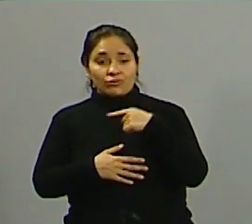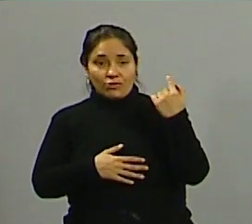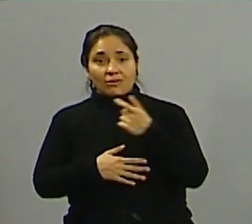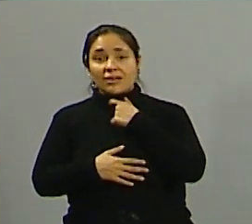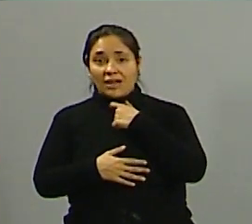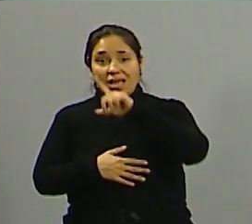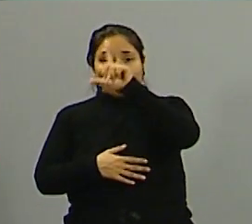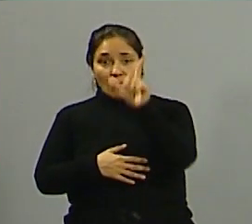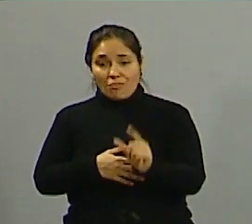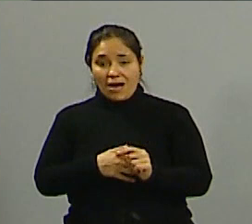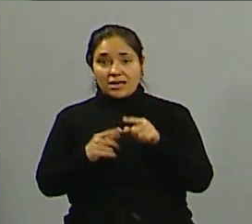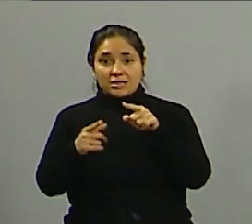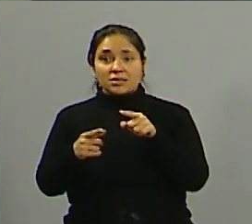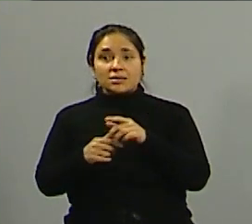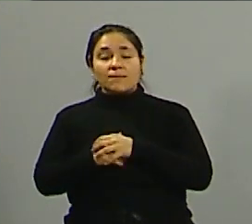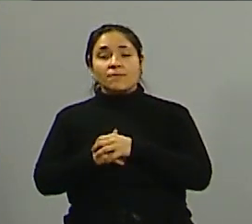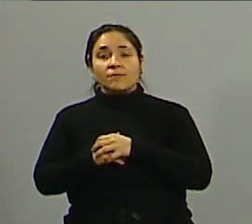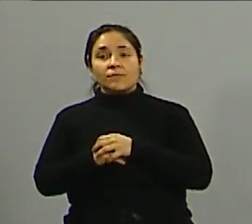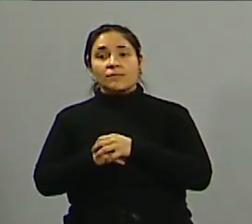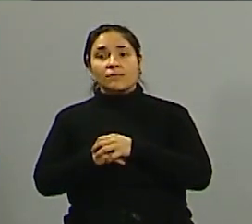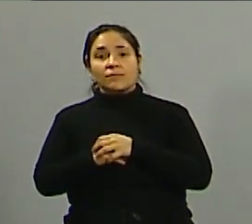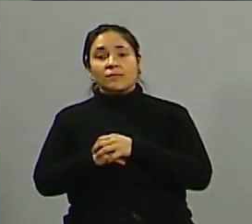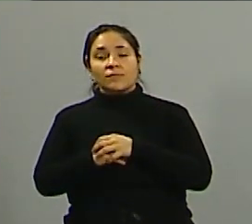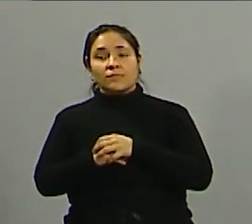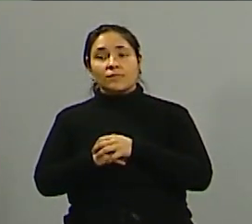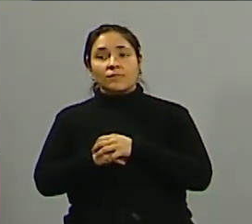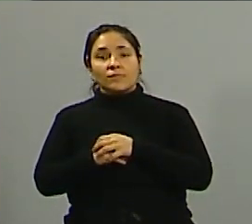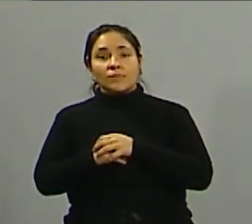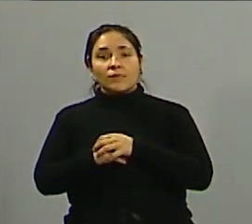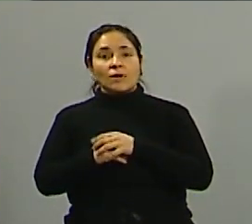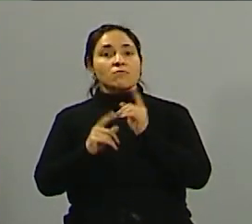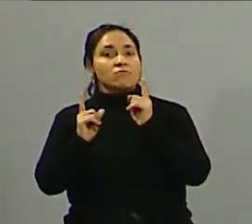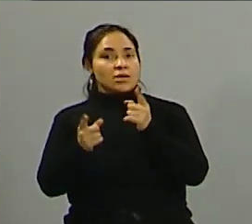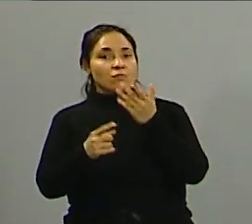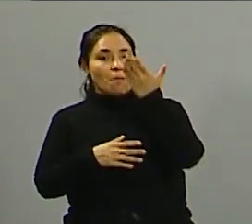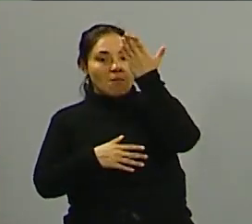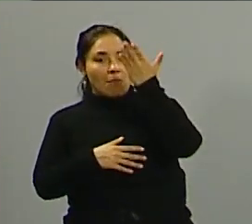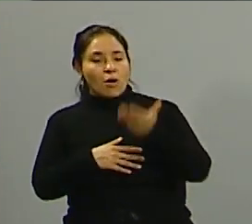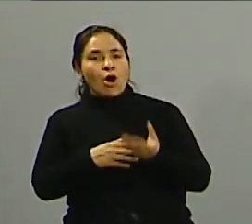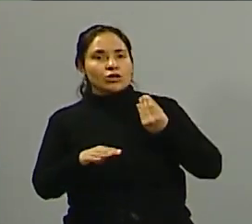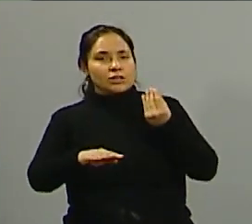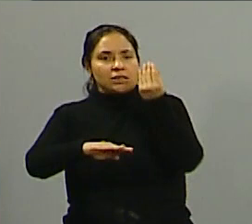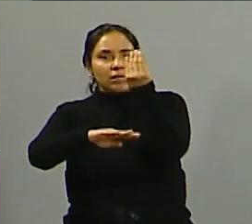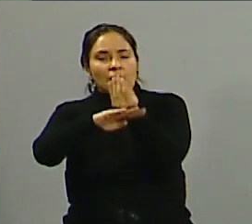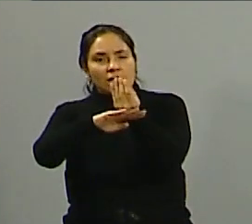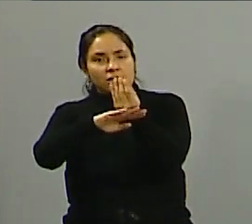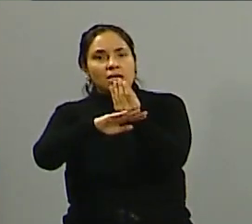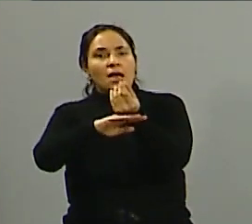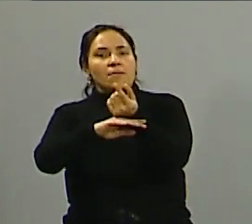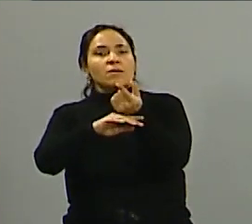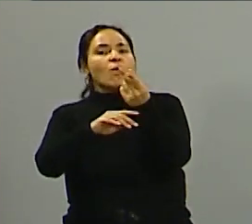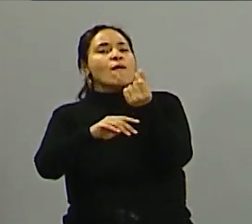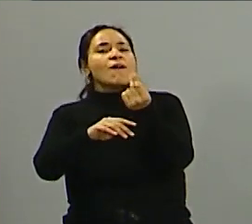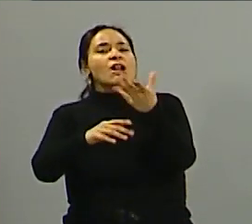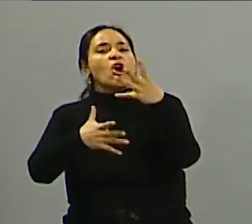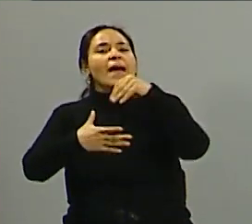donde volvamos a tener estos próceres con grandes valores éticos, que eran los que